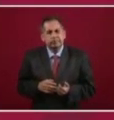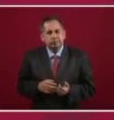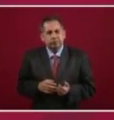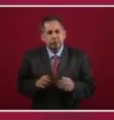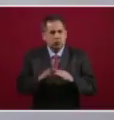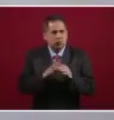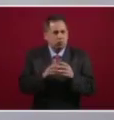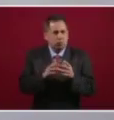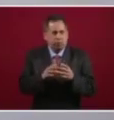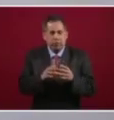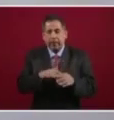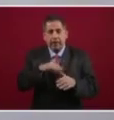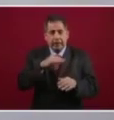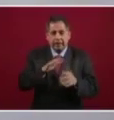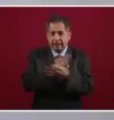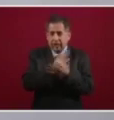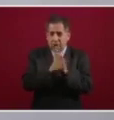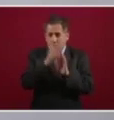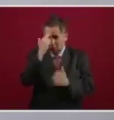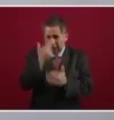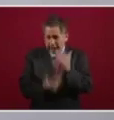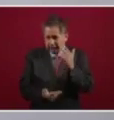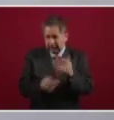combate a la delincuencia.